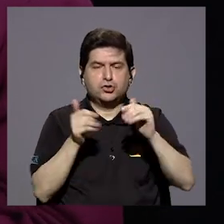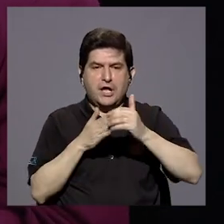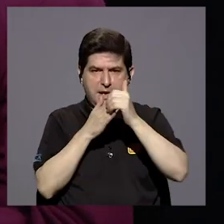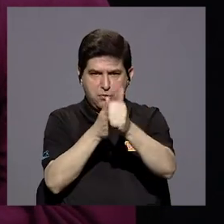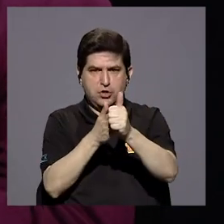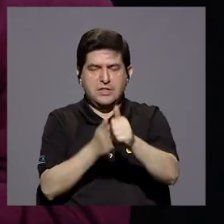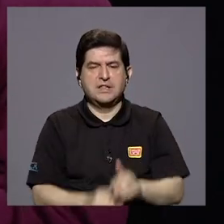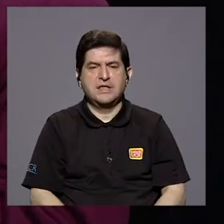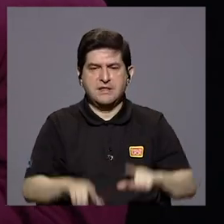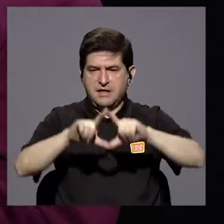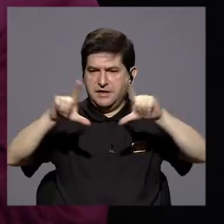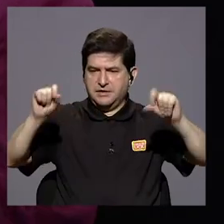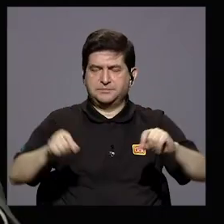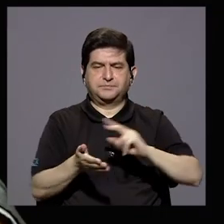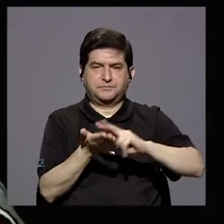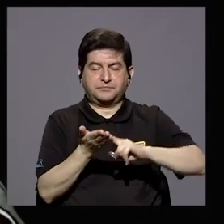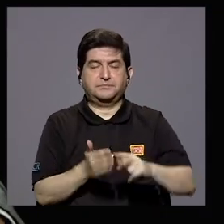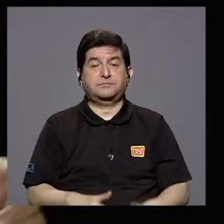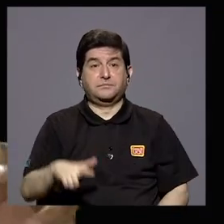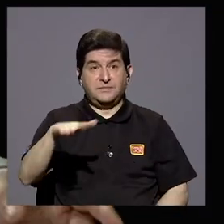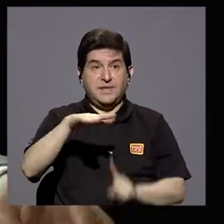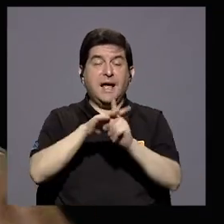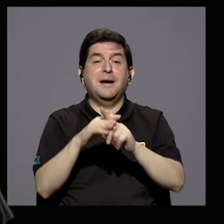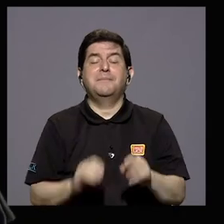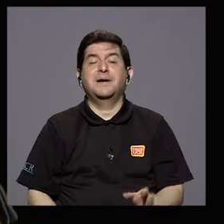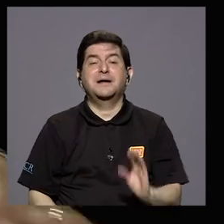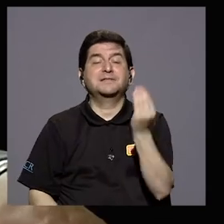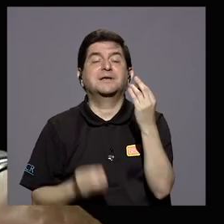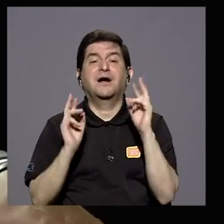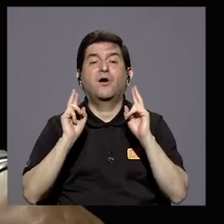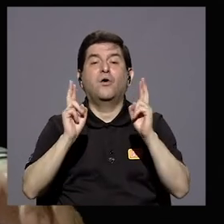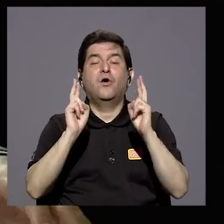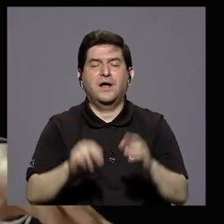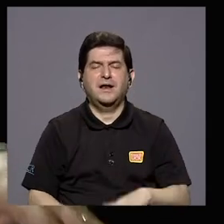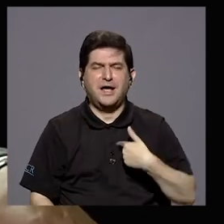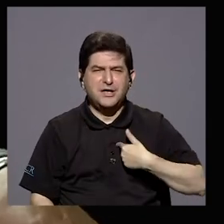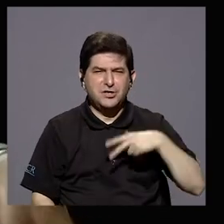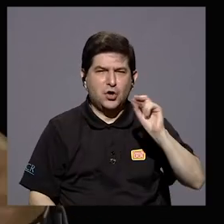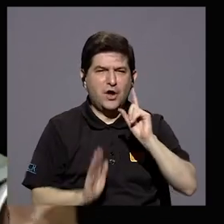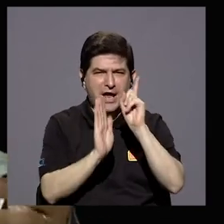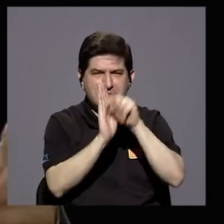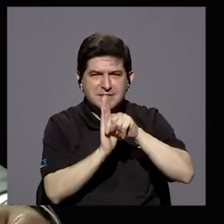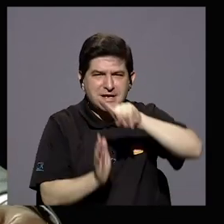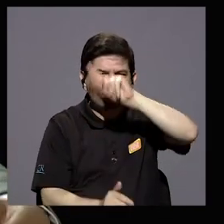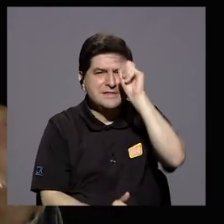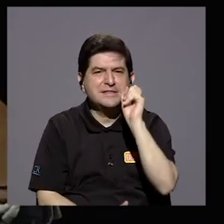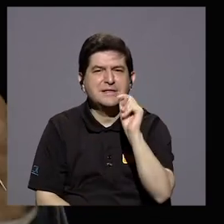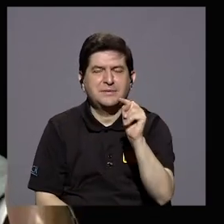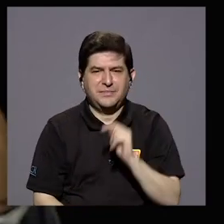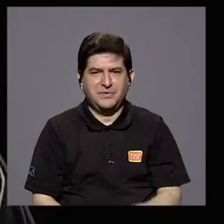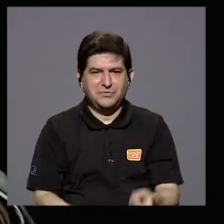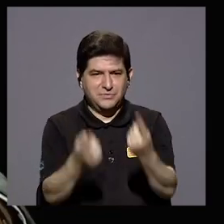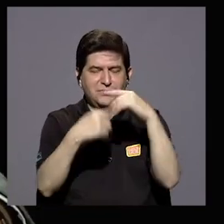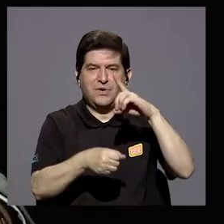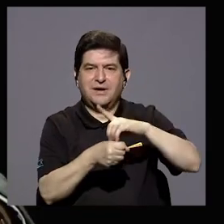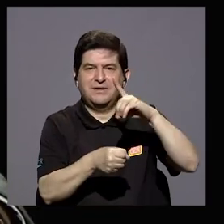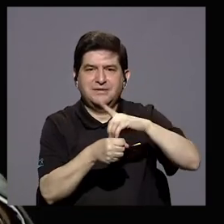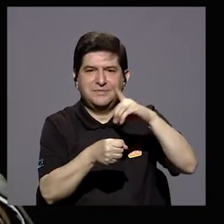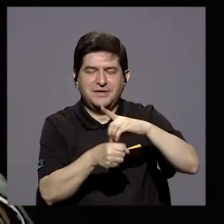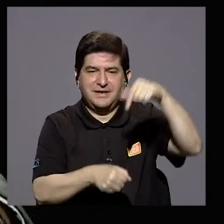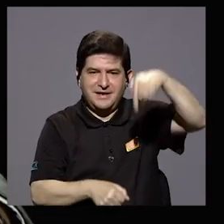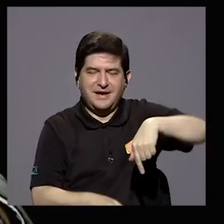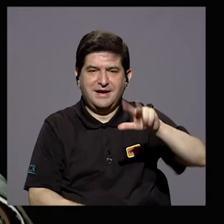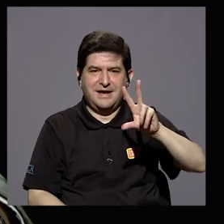queremos encabezar en la papeleta de Liberación. Ojalá aparezcan esas juventudes y ya me quedan como 30 segundos y quiero hacer una pregunta, no puedo dejar de hacérsela siempre que viene un diputado o